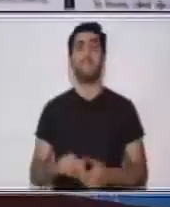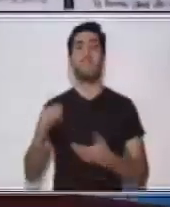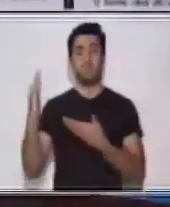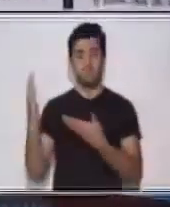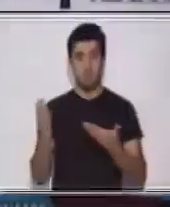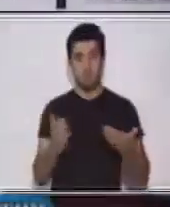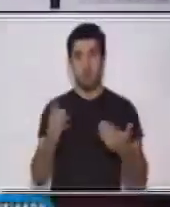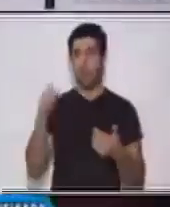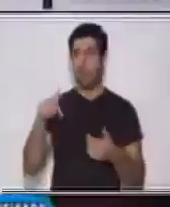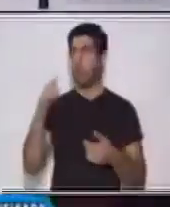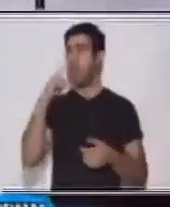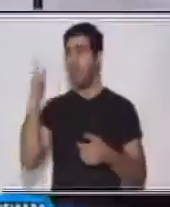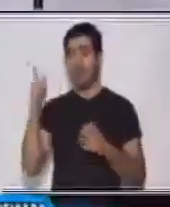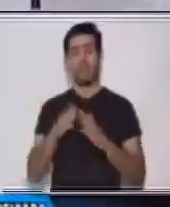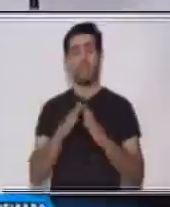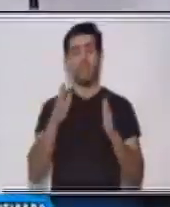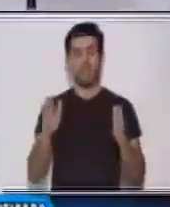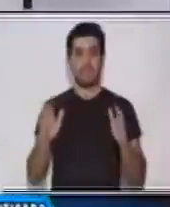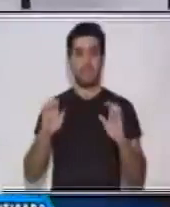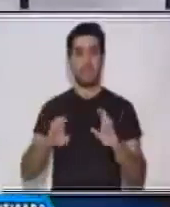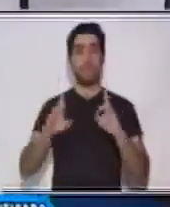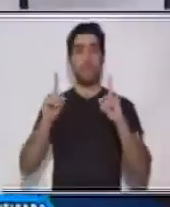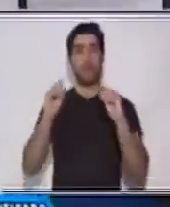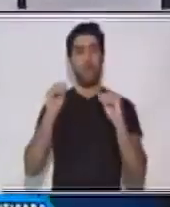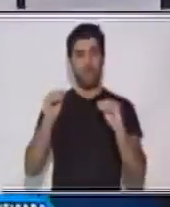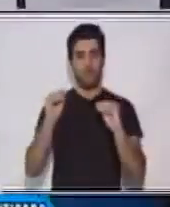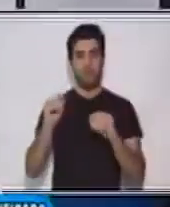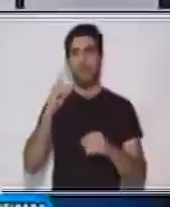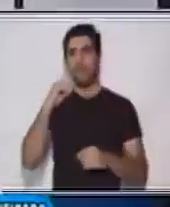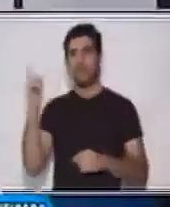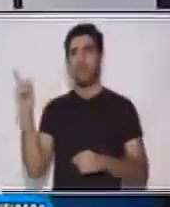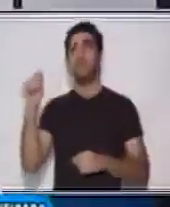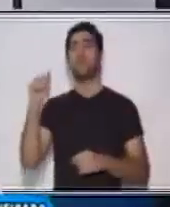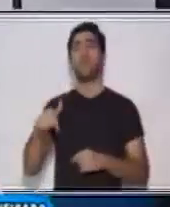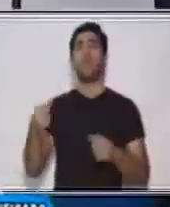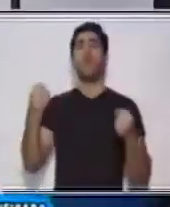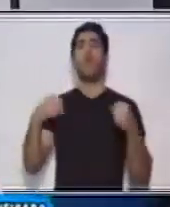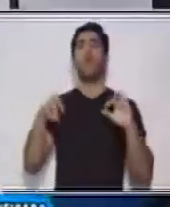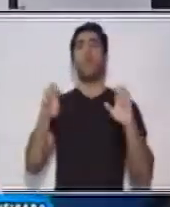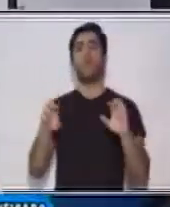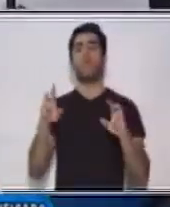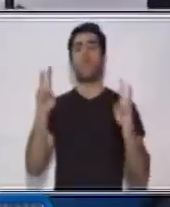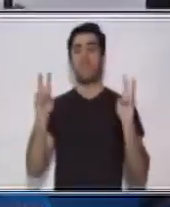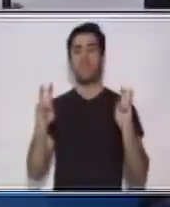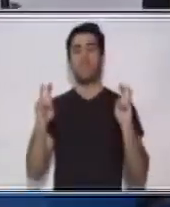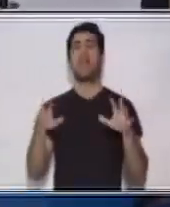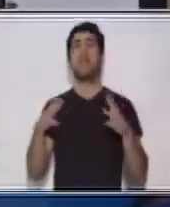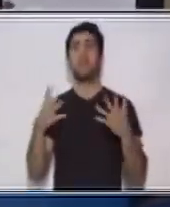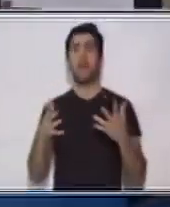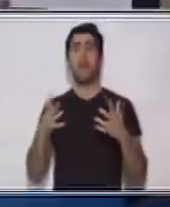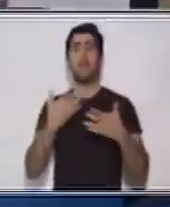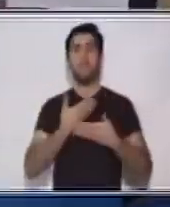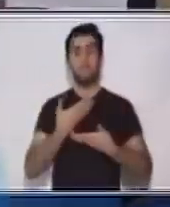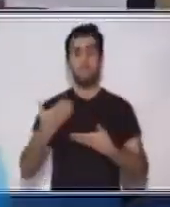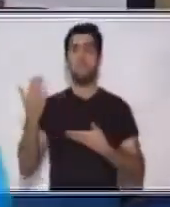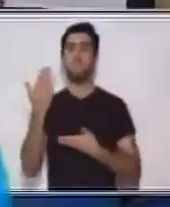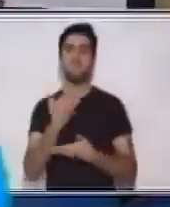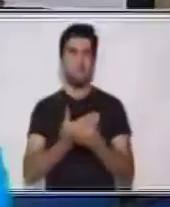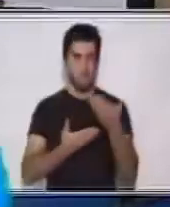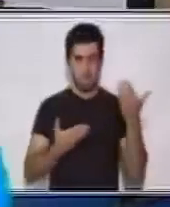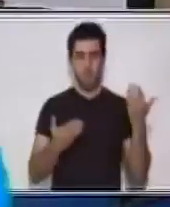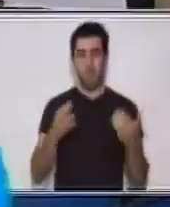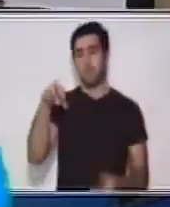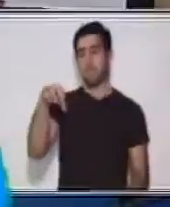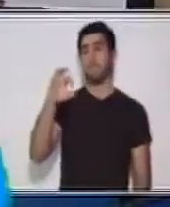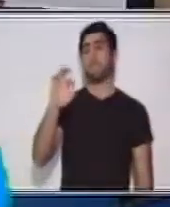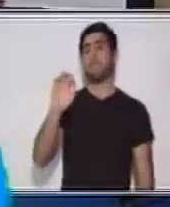Bienvenidos a este espacio educativo Aprendo en Casa. Soy Astrid López y en esta oportunidad desarrollaré el tema de la poesía del área